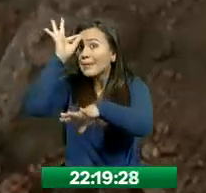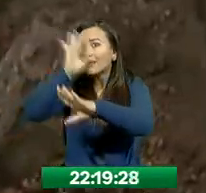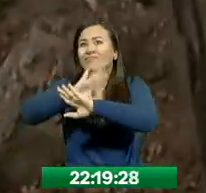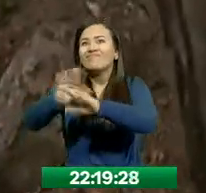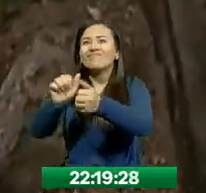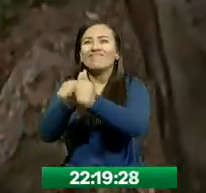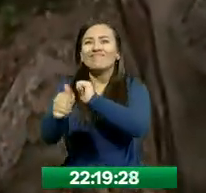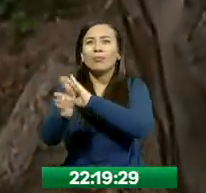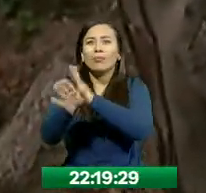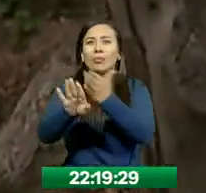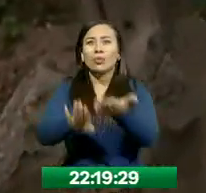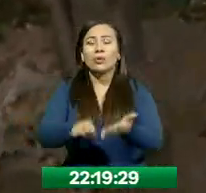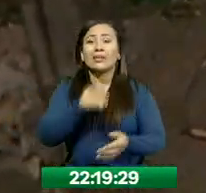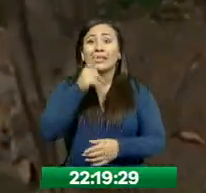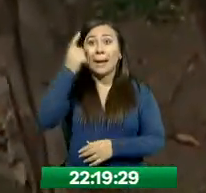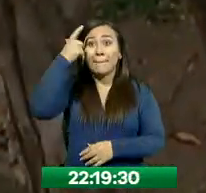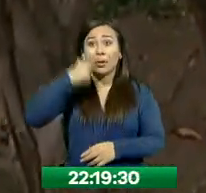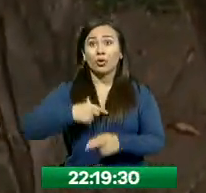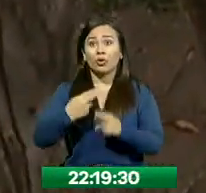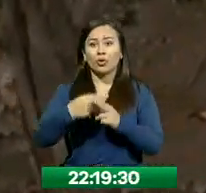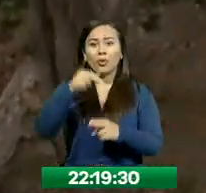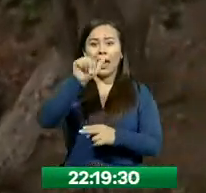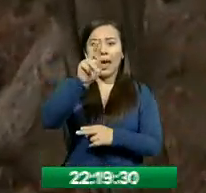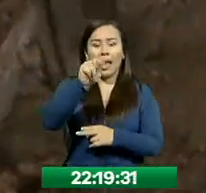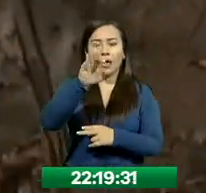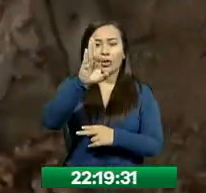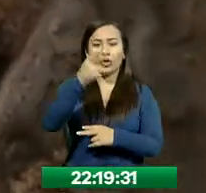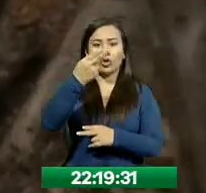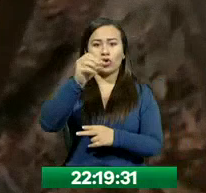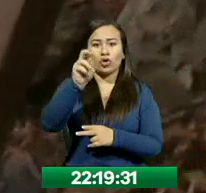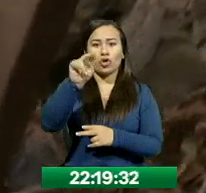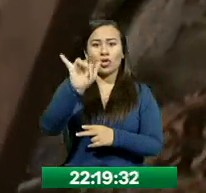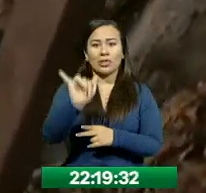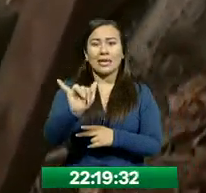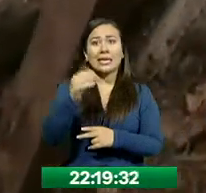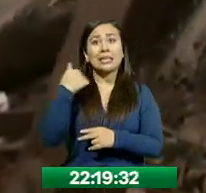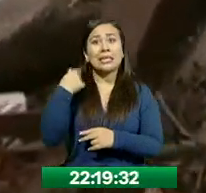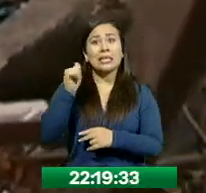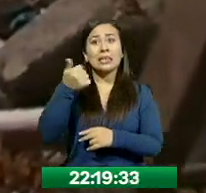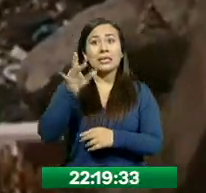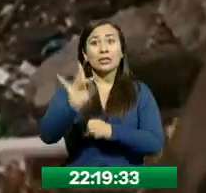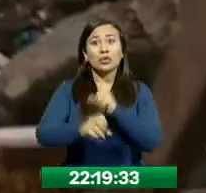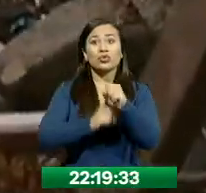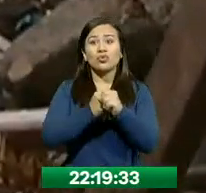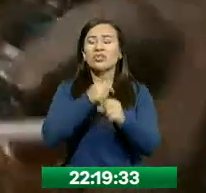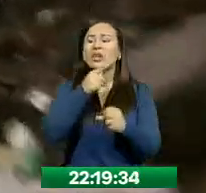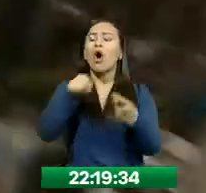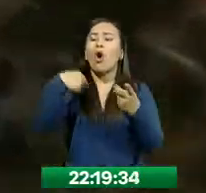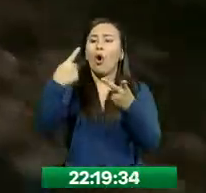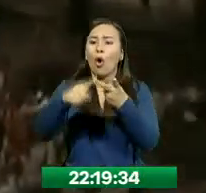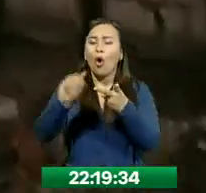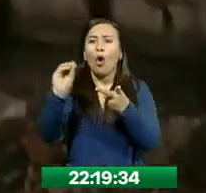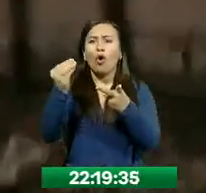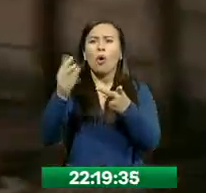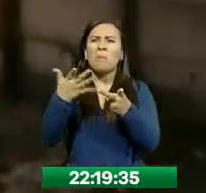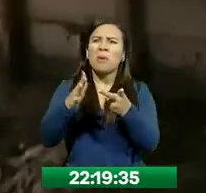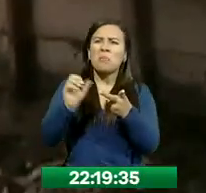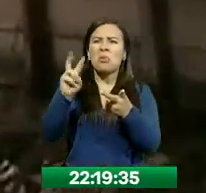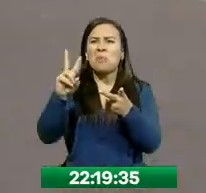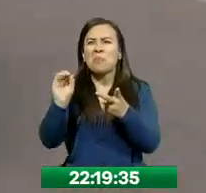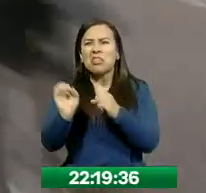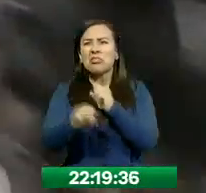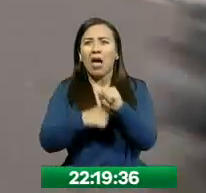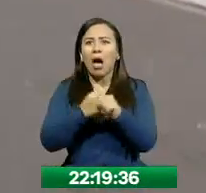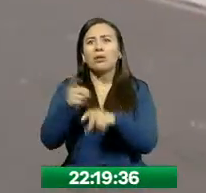La víctima fue identificada como Anthony Preciado, de 18 años. Su presunto asesino también es otro joven que no pasaría de los 20